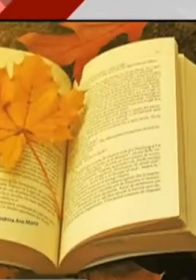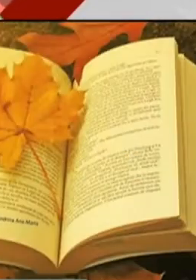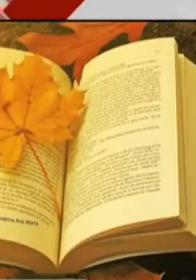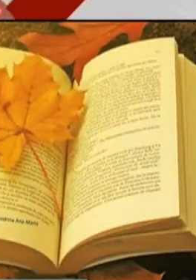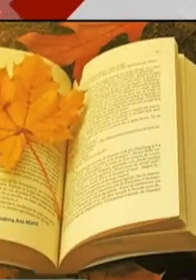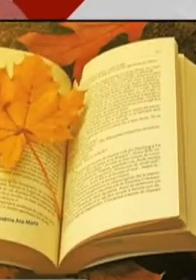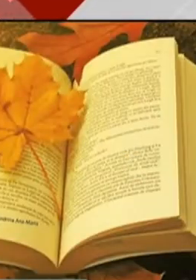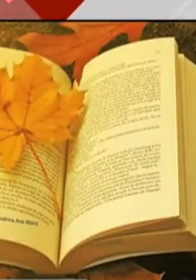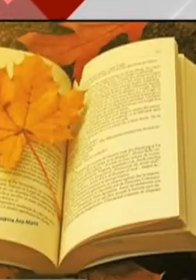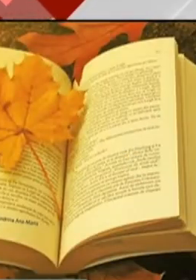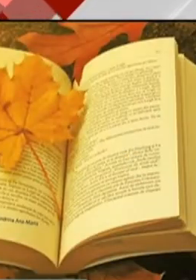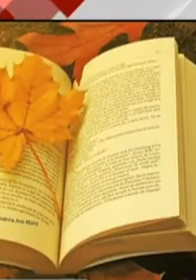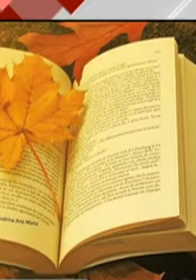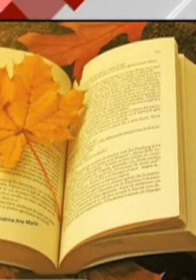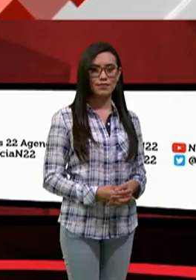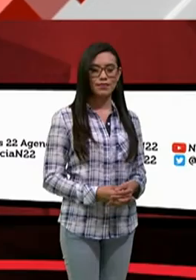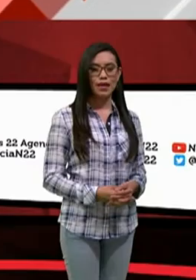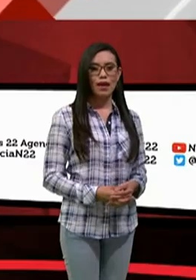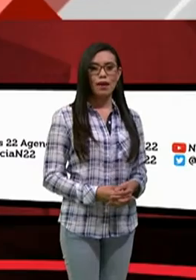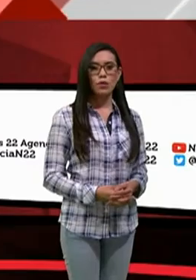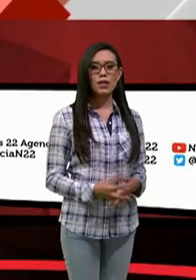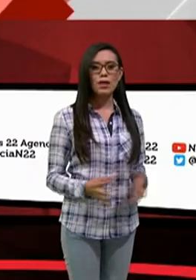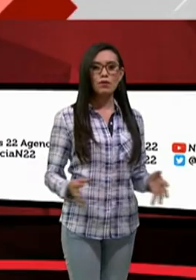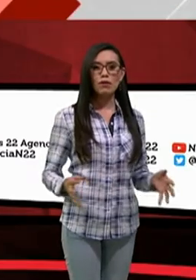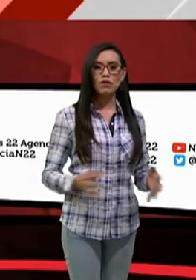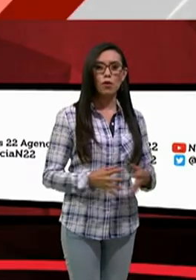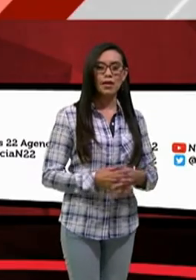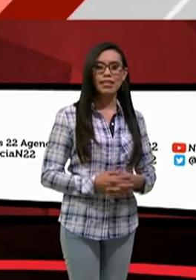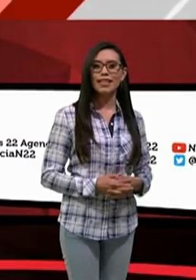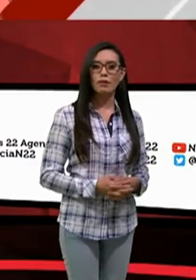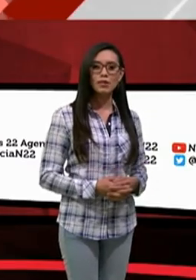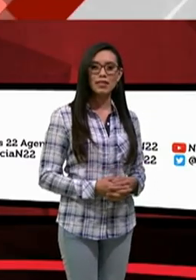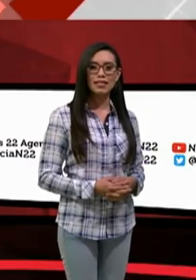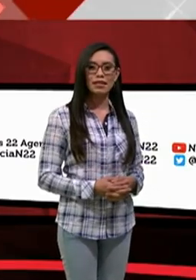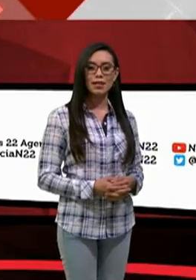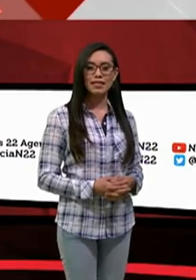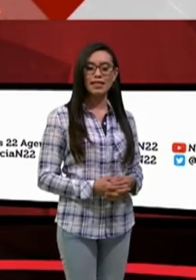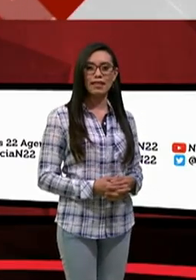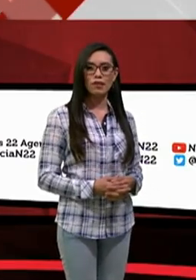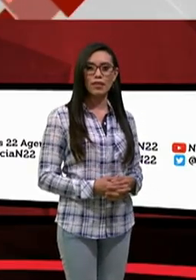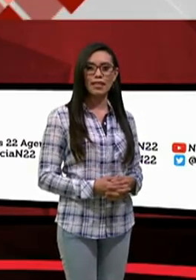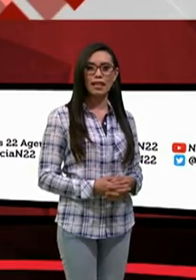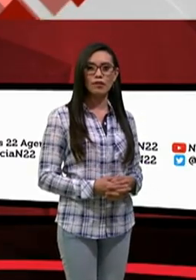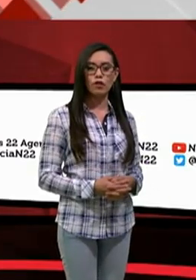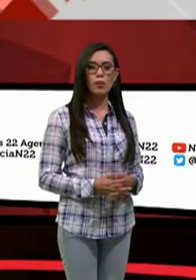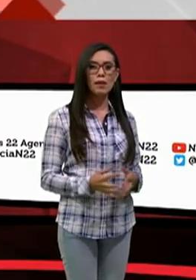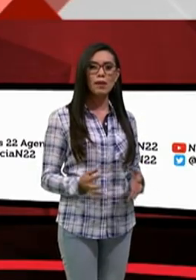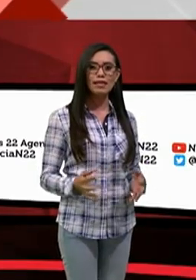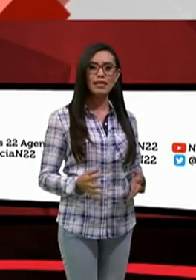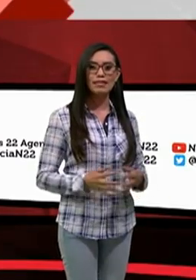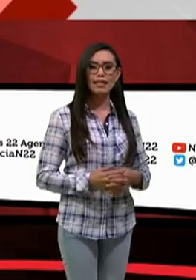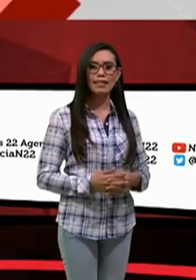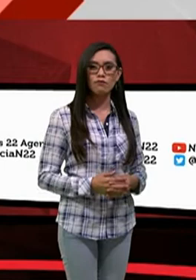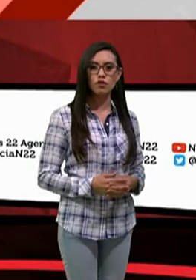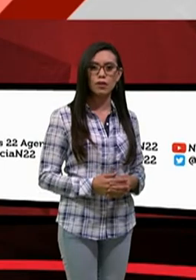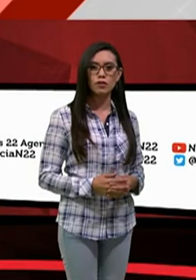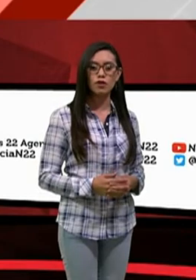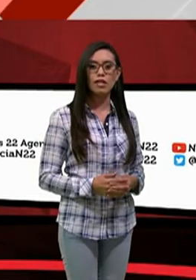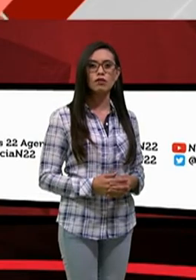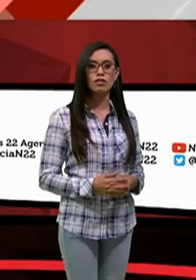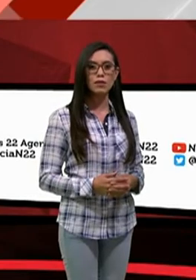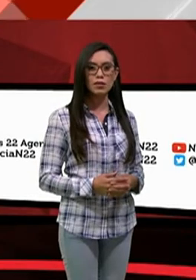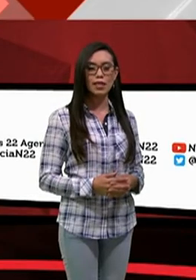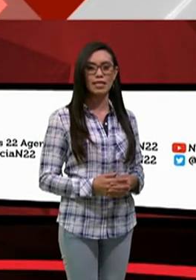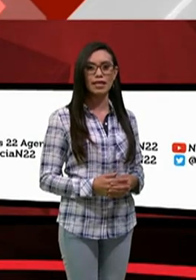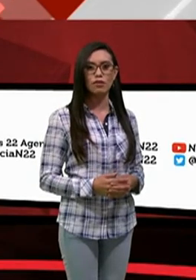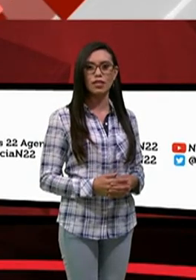mismo sitio electrónico. Un llamado a los jóvenes que gusten de escribir este género literario. Omar Patti, hasta aquí la información